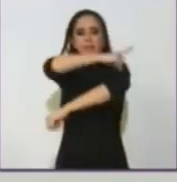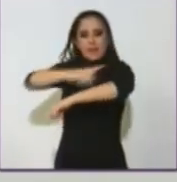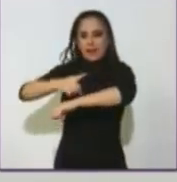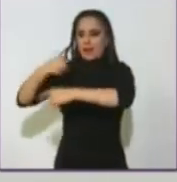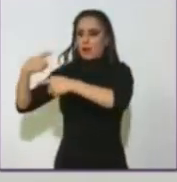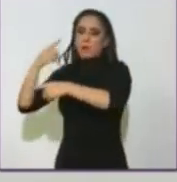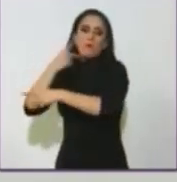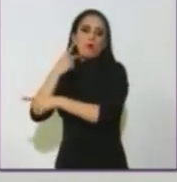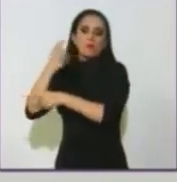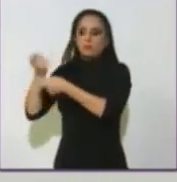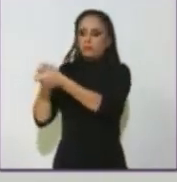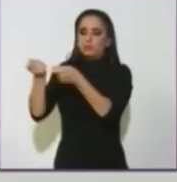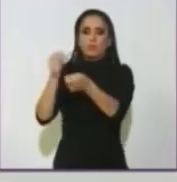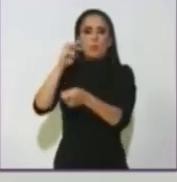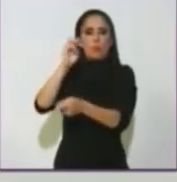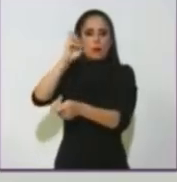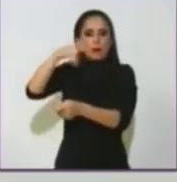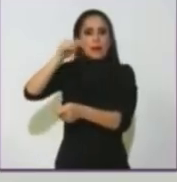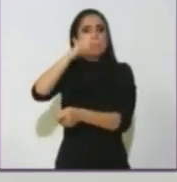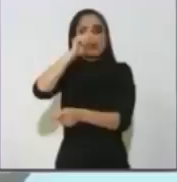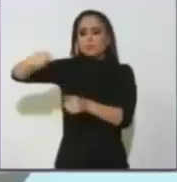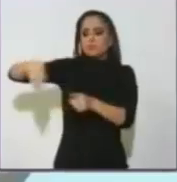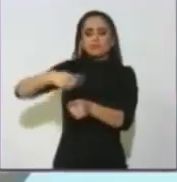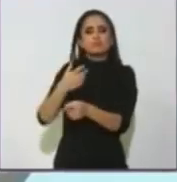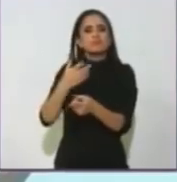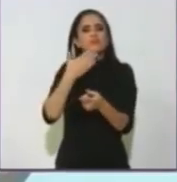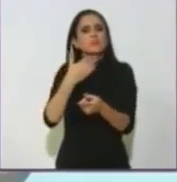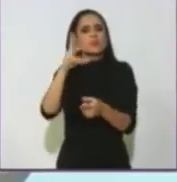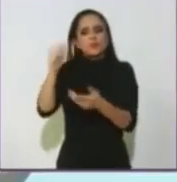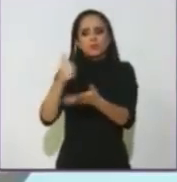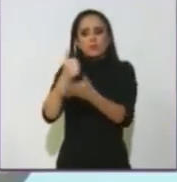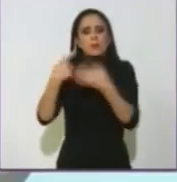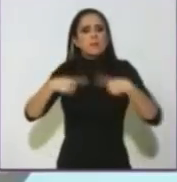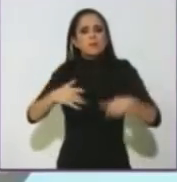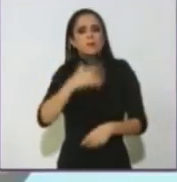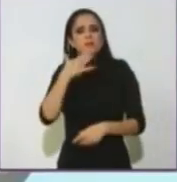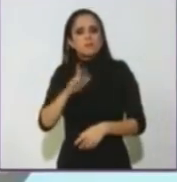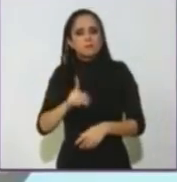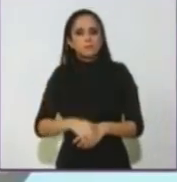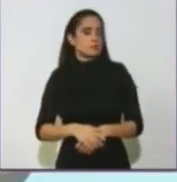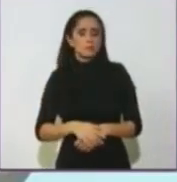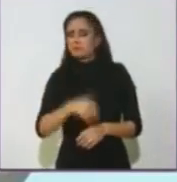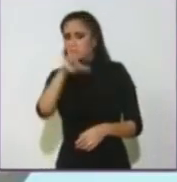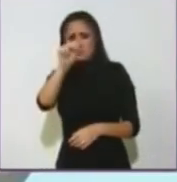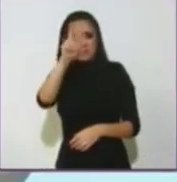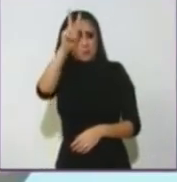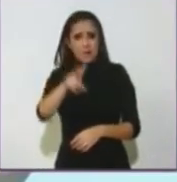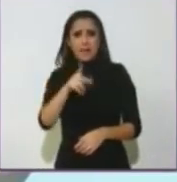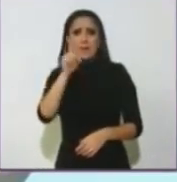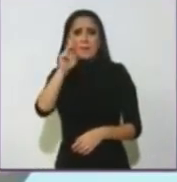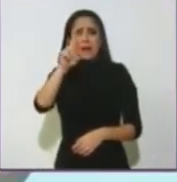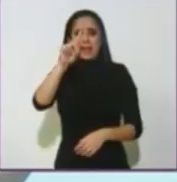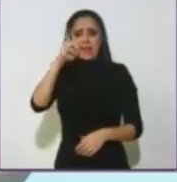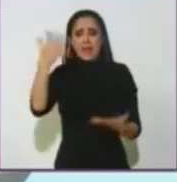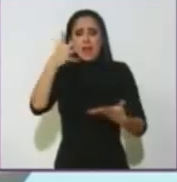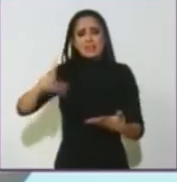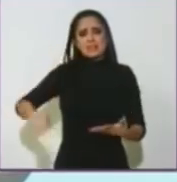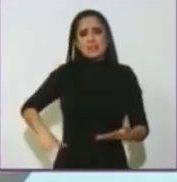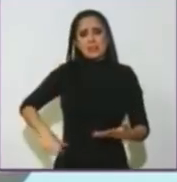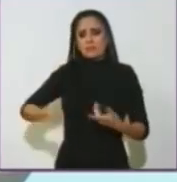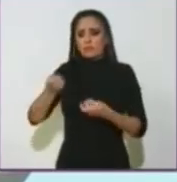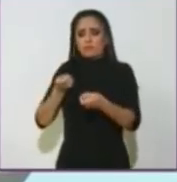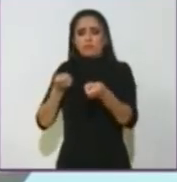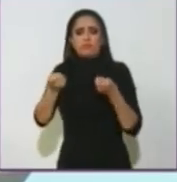casos muy diferente de la que hemos vivido a los ciudadanos yo creo que tuvo cas morena no gobierna en la ciudad de mexico la gobierna el pp de bueno hay cinco